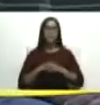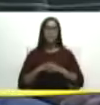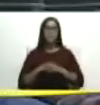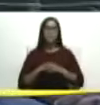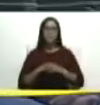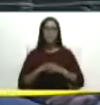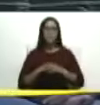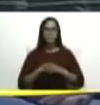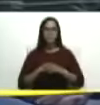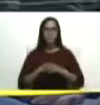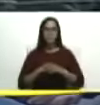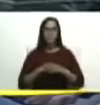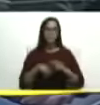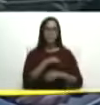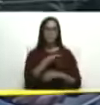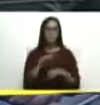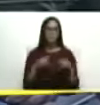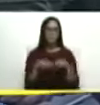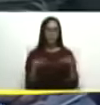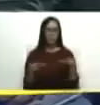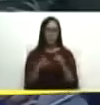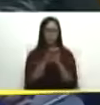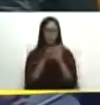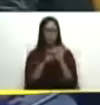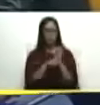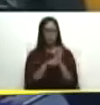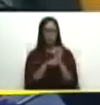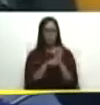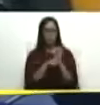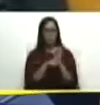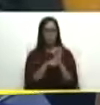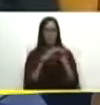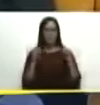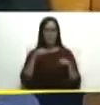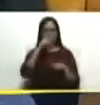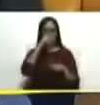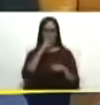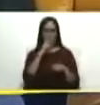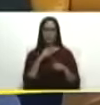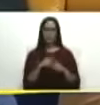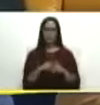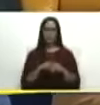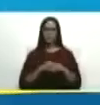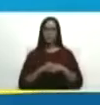Igualmente en el situado constitucional de este año,